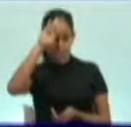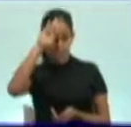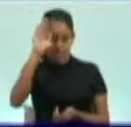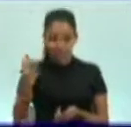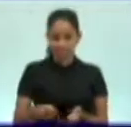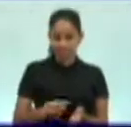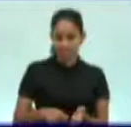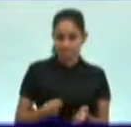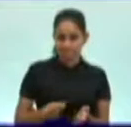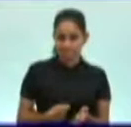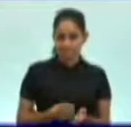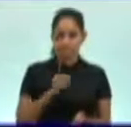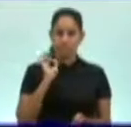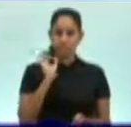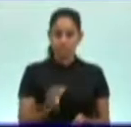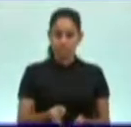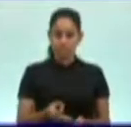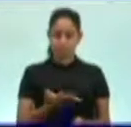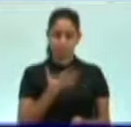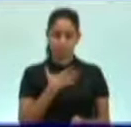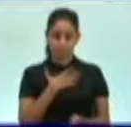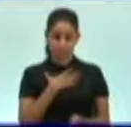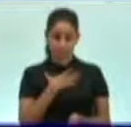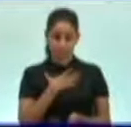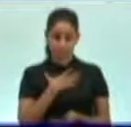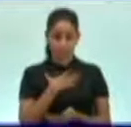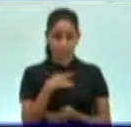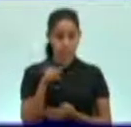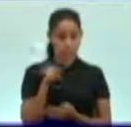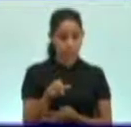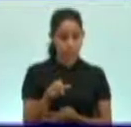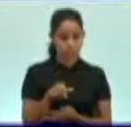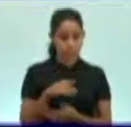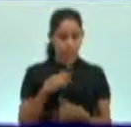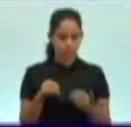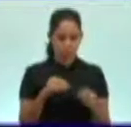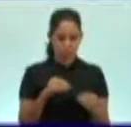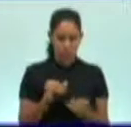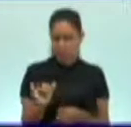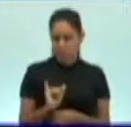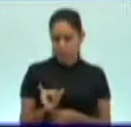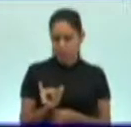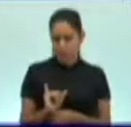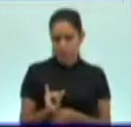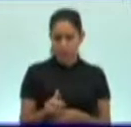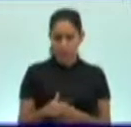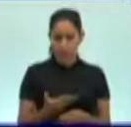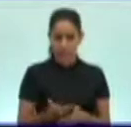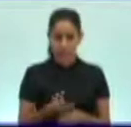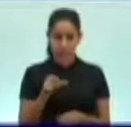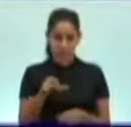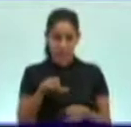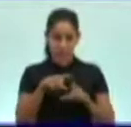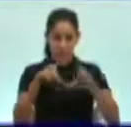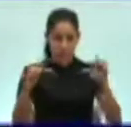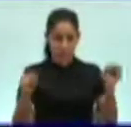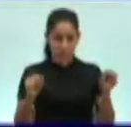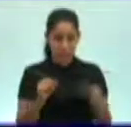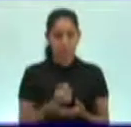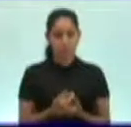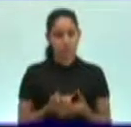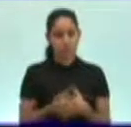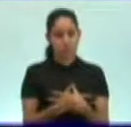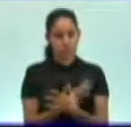dignidad, identidad, y por ello se corresponden precisamente con estos símbolos que